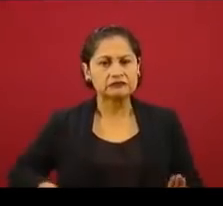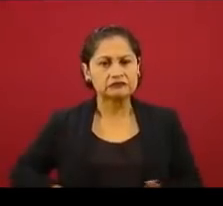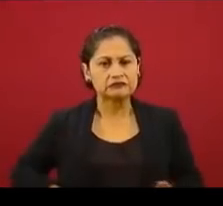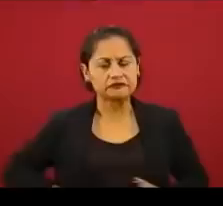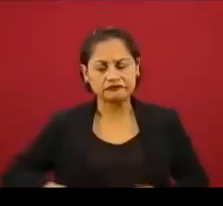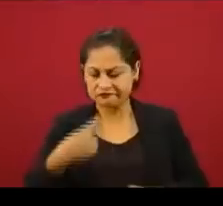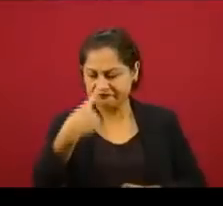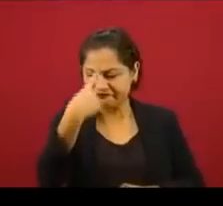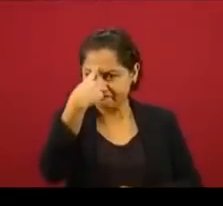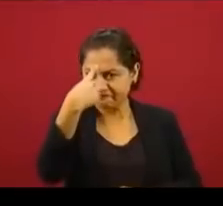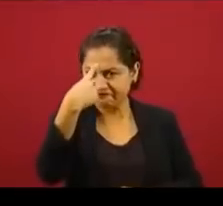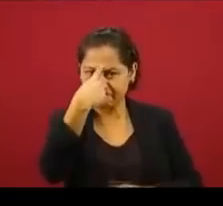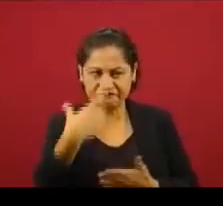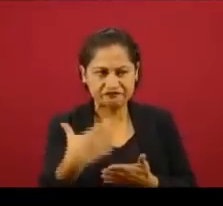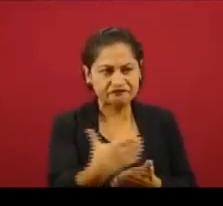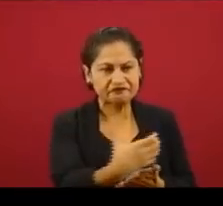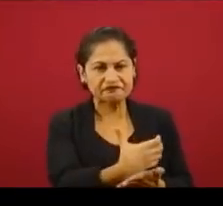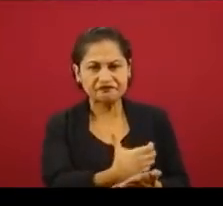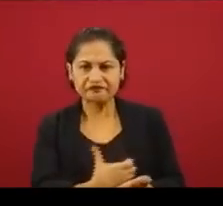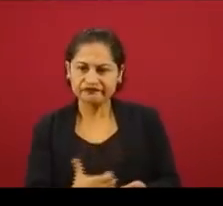el afán del lucro,